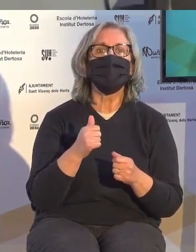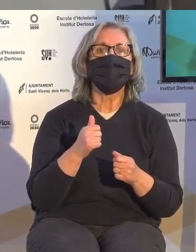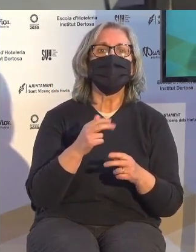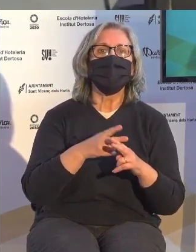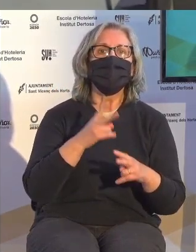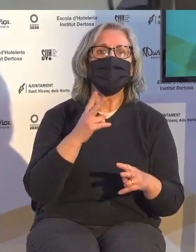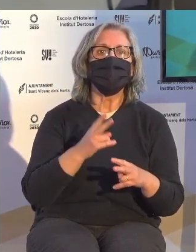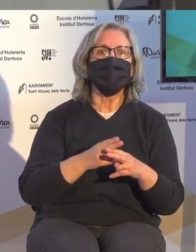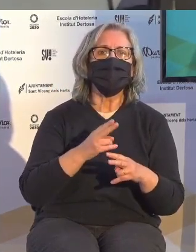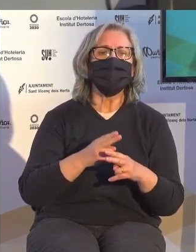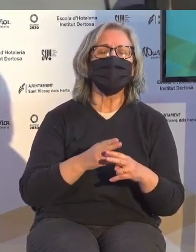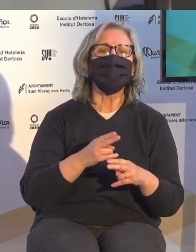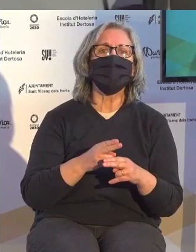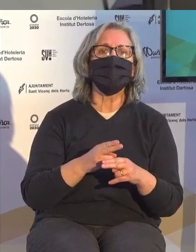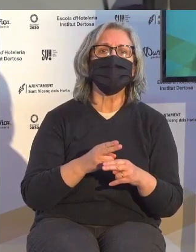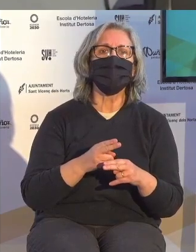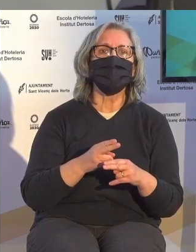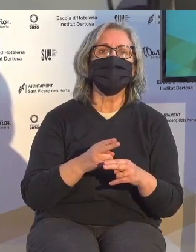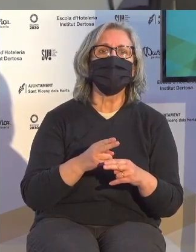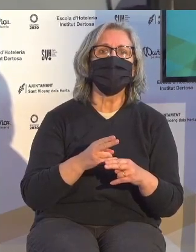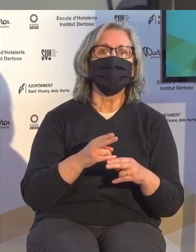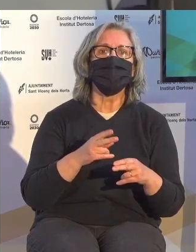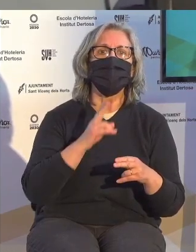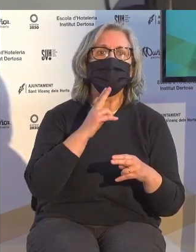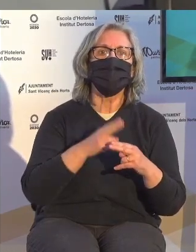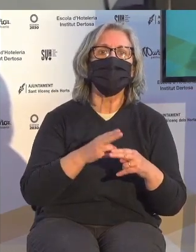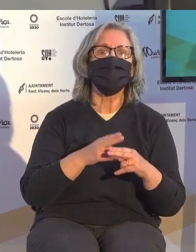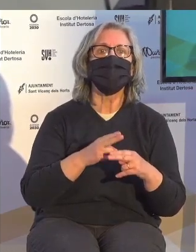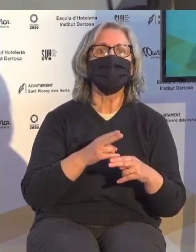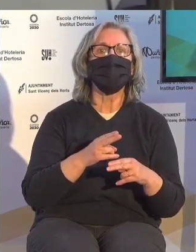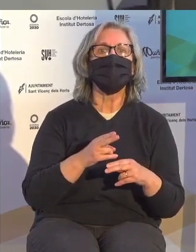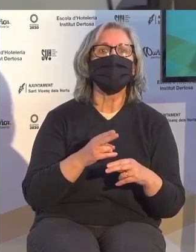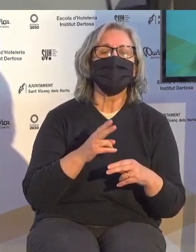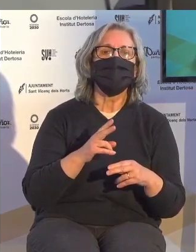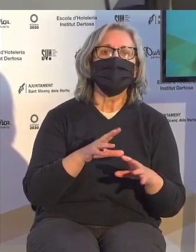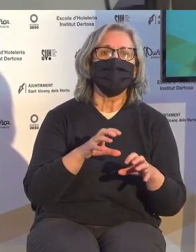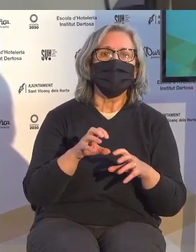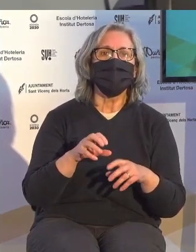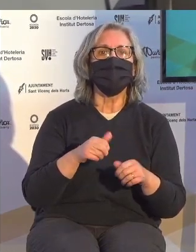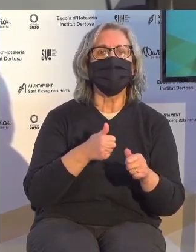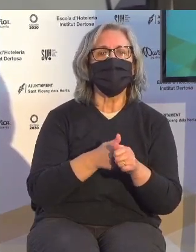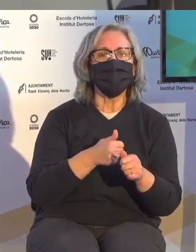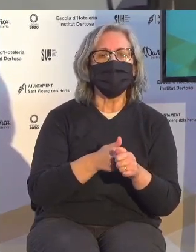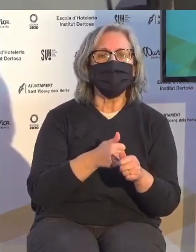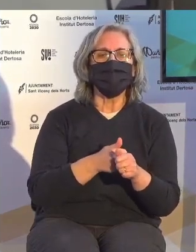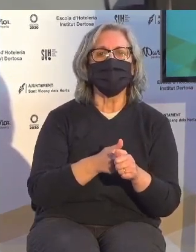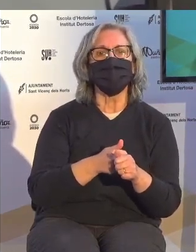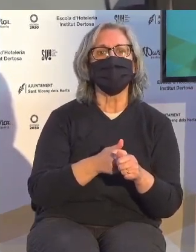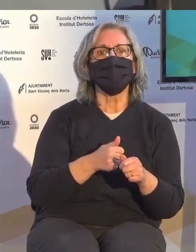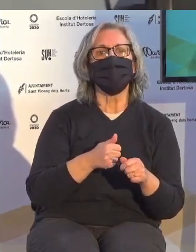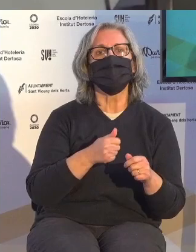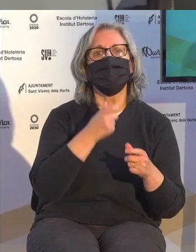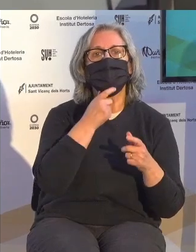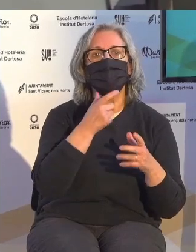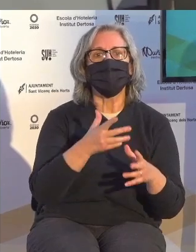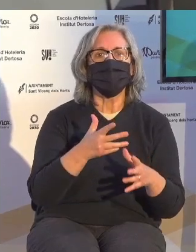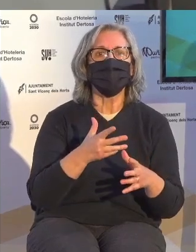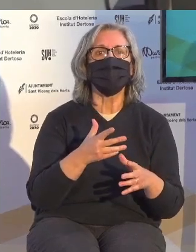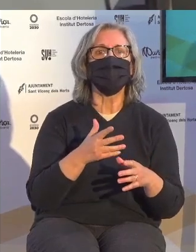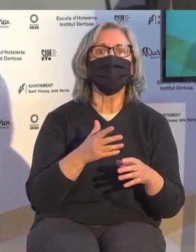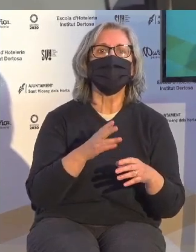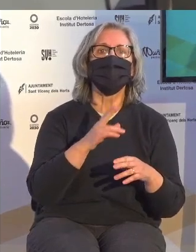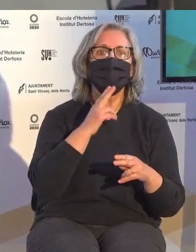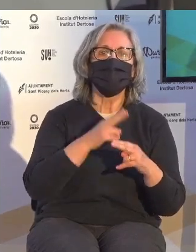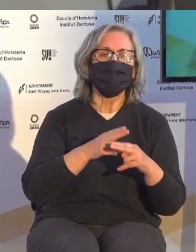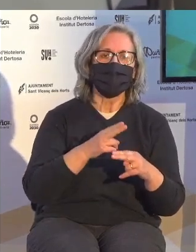a la empresa familiar desde normandía ha trabajado como embajador en diversas marcas y también organiza